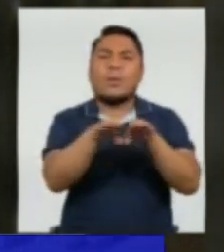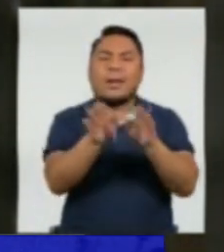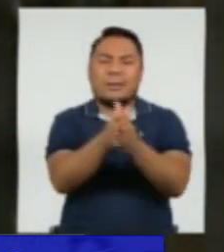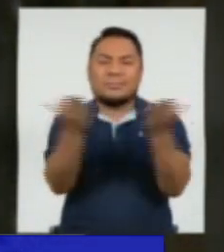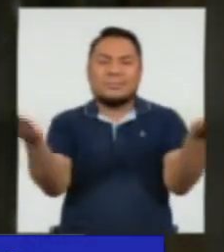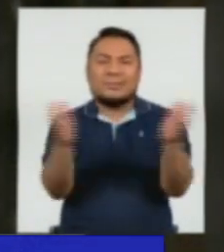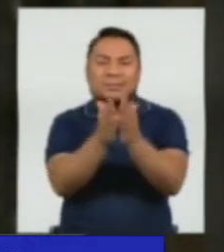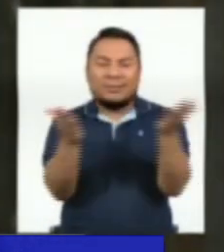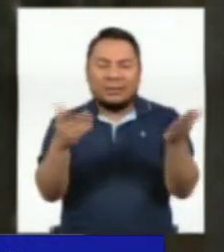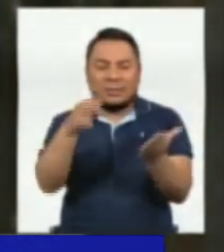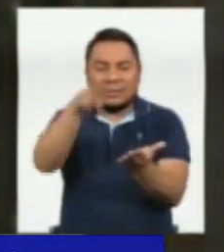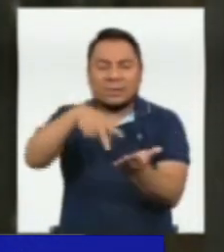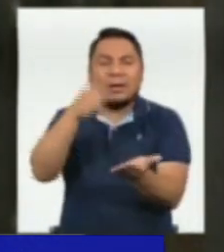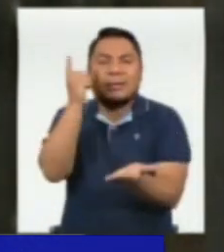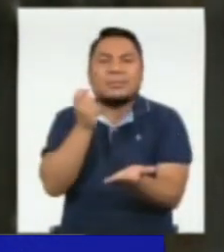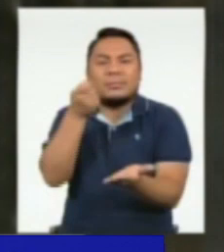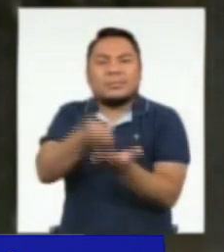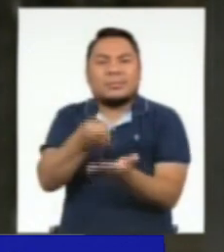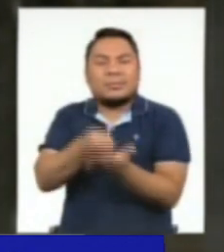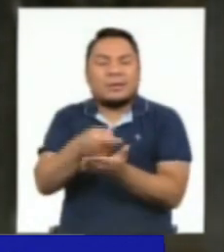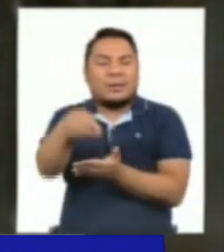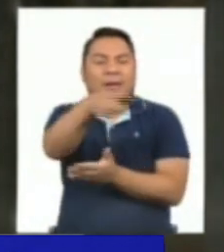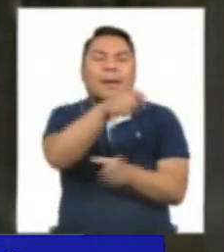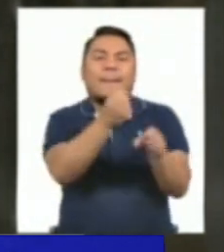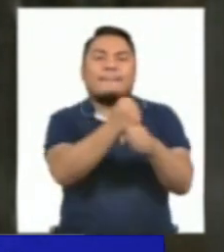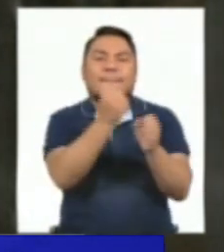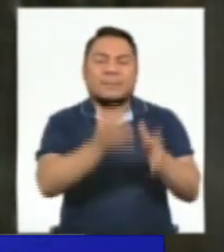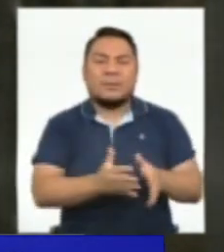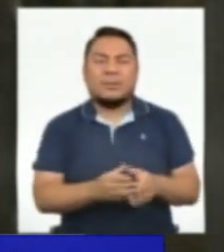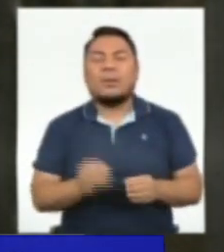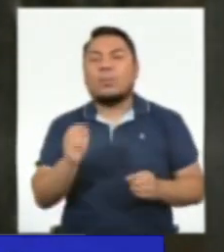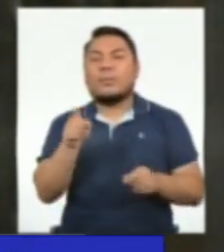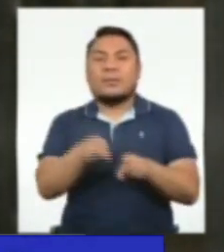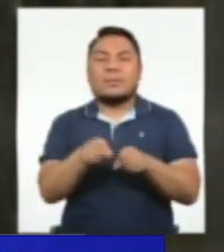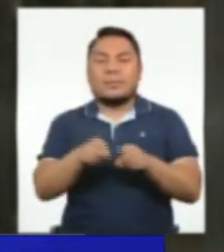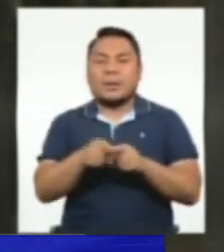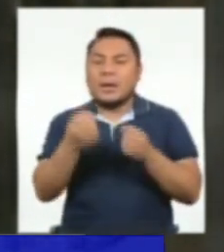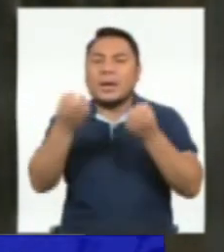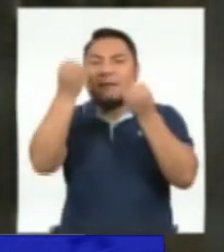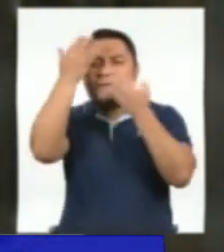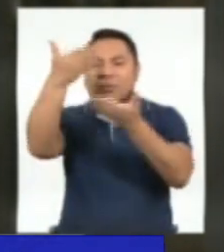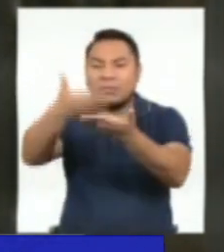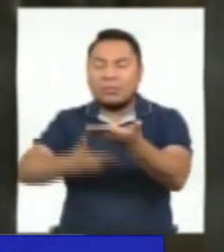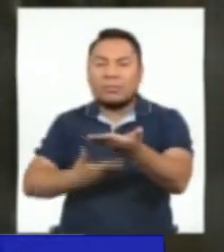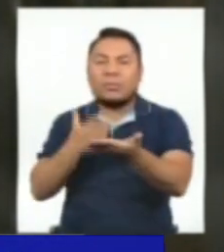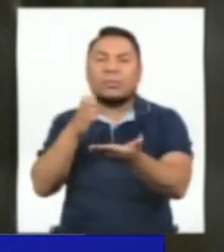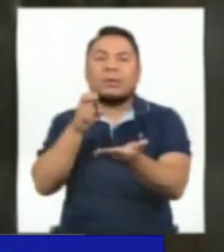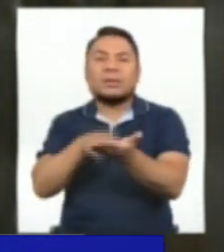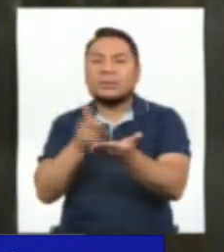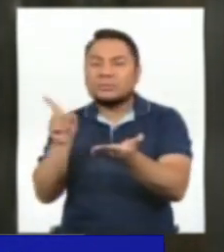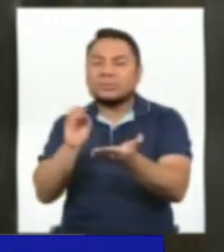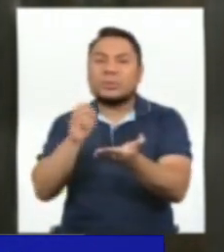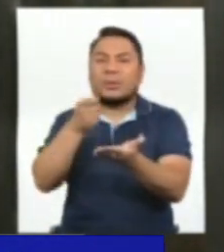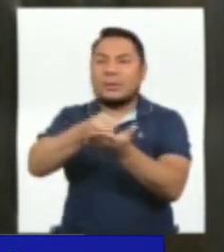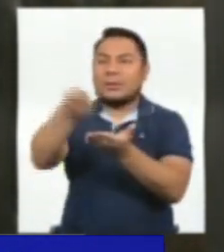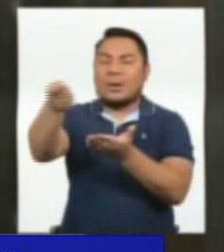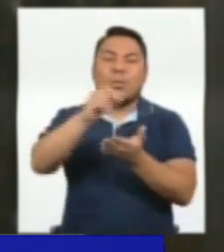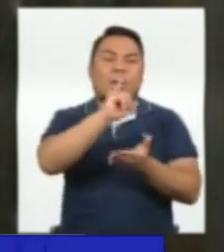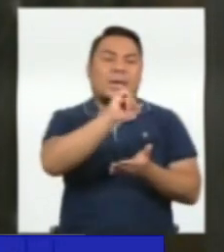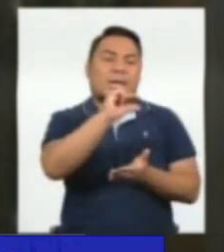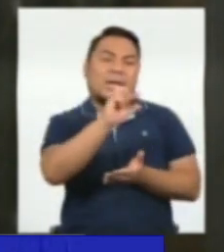planilla, o a 3 meses de ventas del promedio mensual del año 2019, es decir, o De Salud o